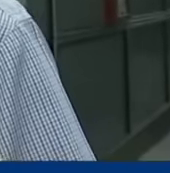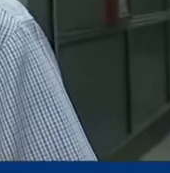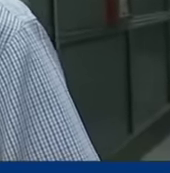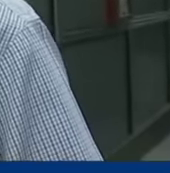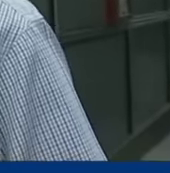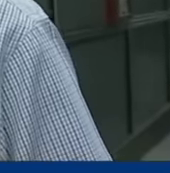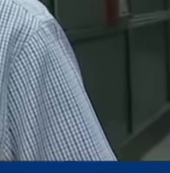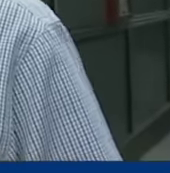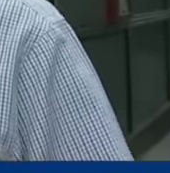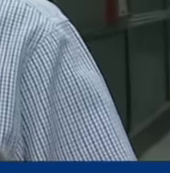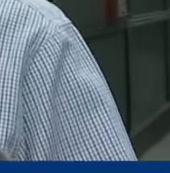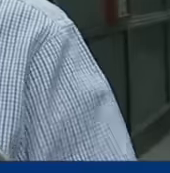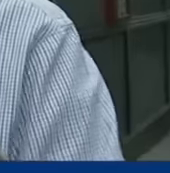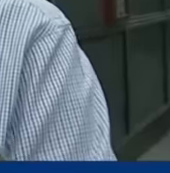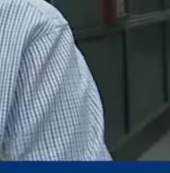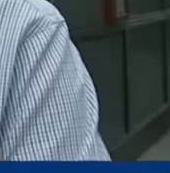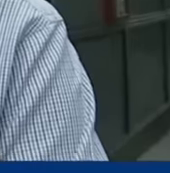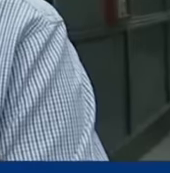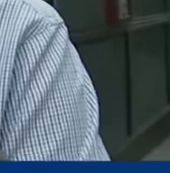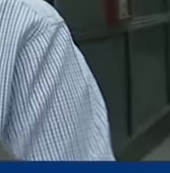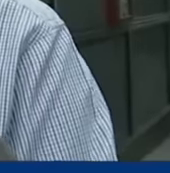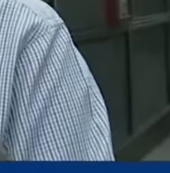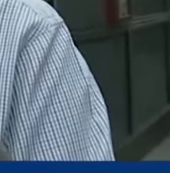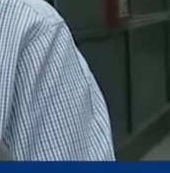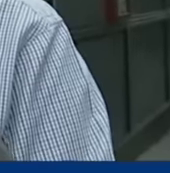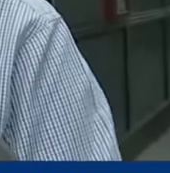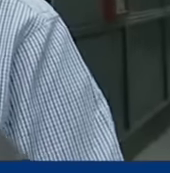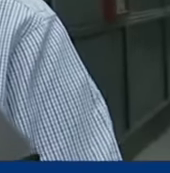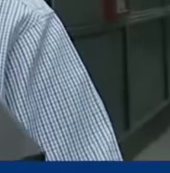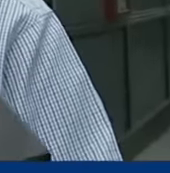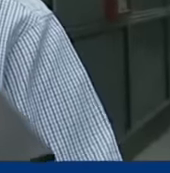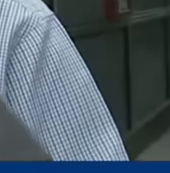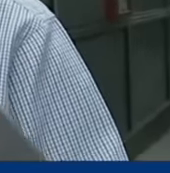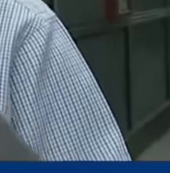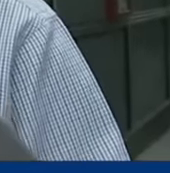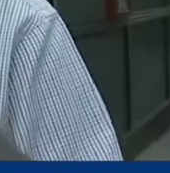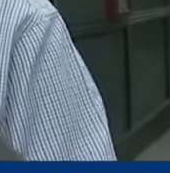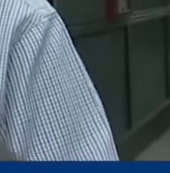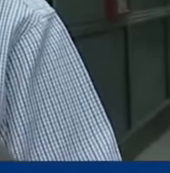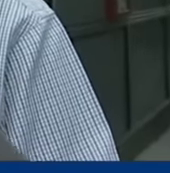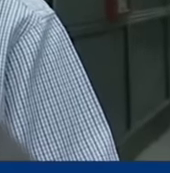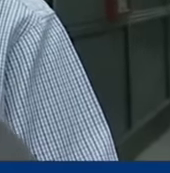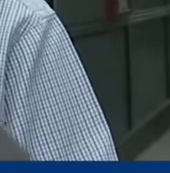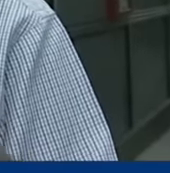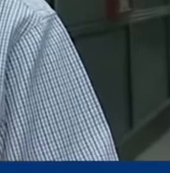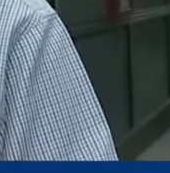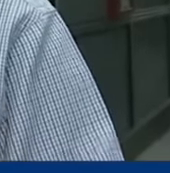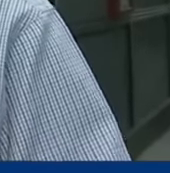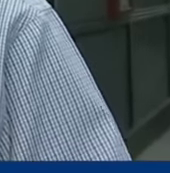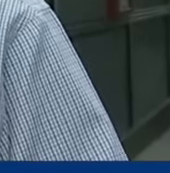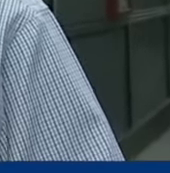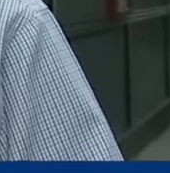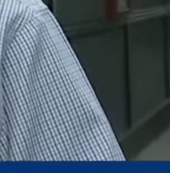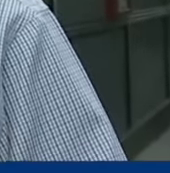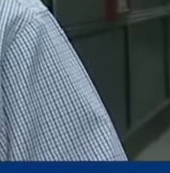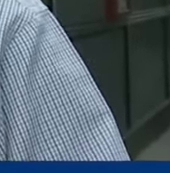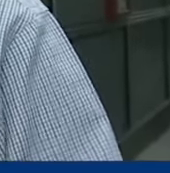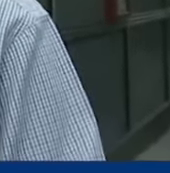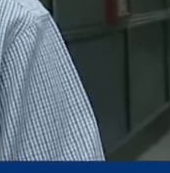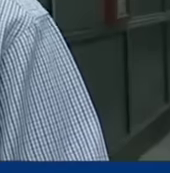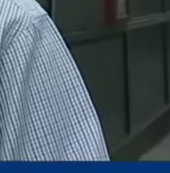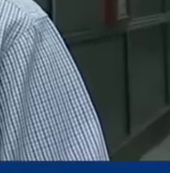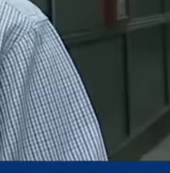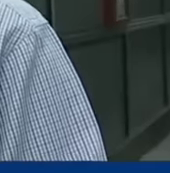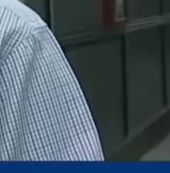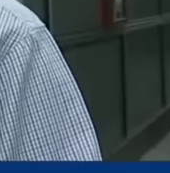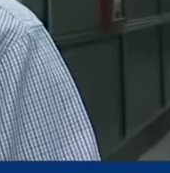públicos, y lo que se hizo desde Venezuela fue condenar la violencia del fascismo. No, jamás. Nosotros